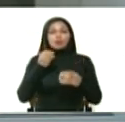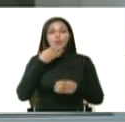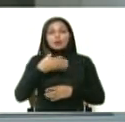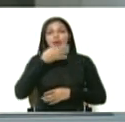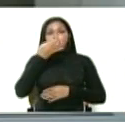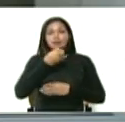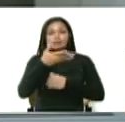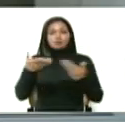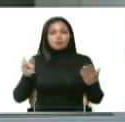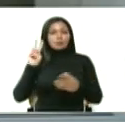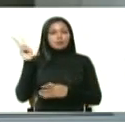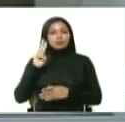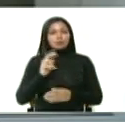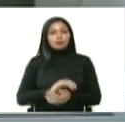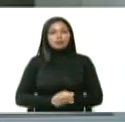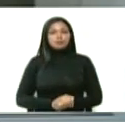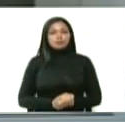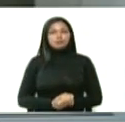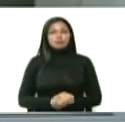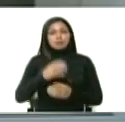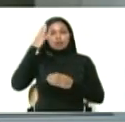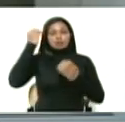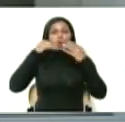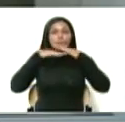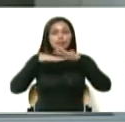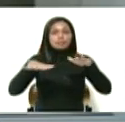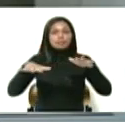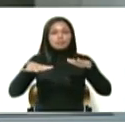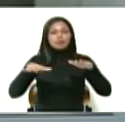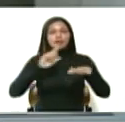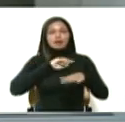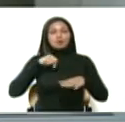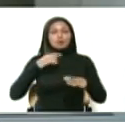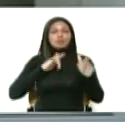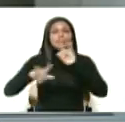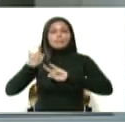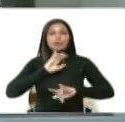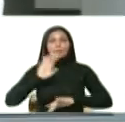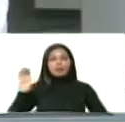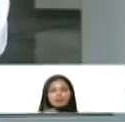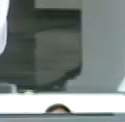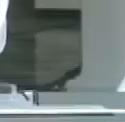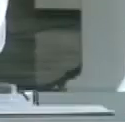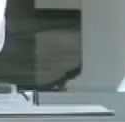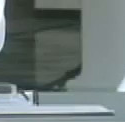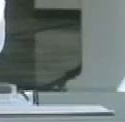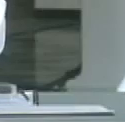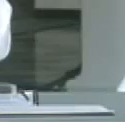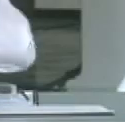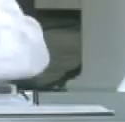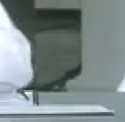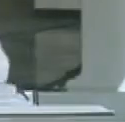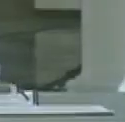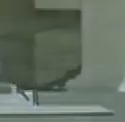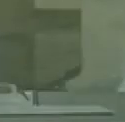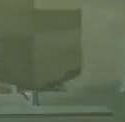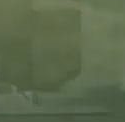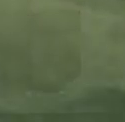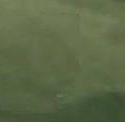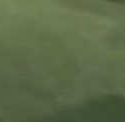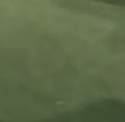tardes para toda Venezuela. Que Dios bendiga a nuestra amada patria. Amén. Muchas gracias.